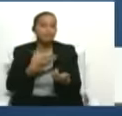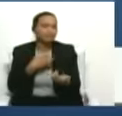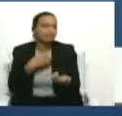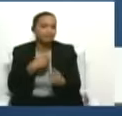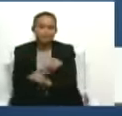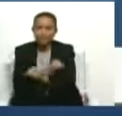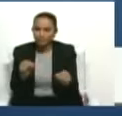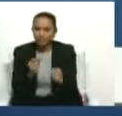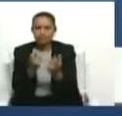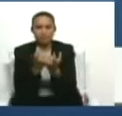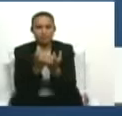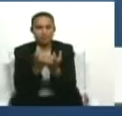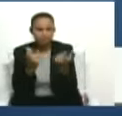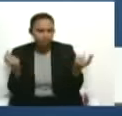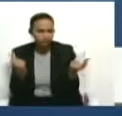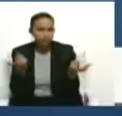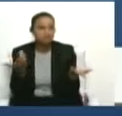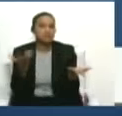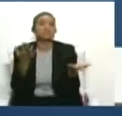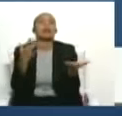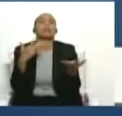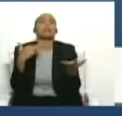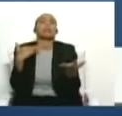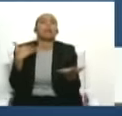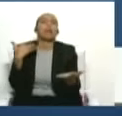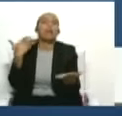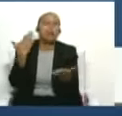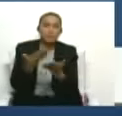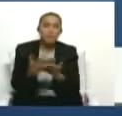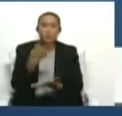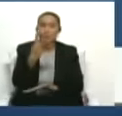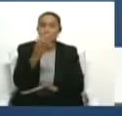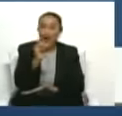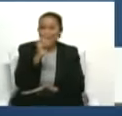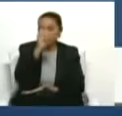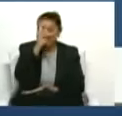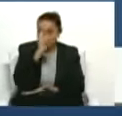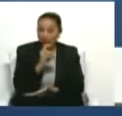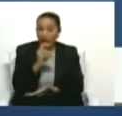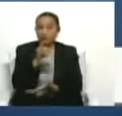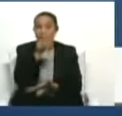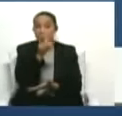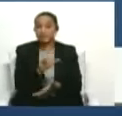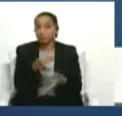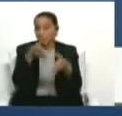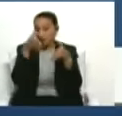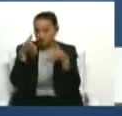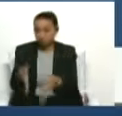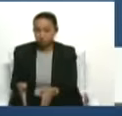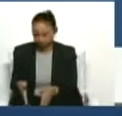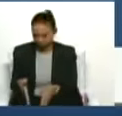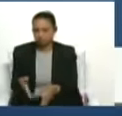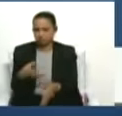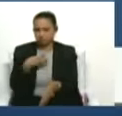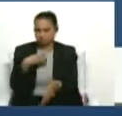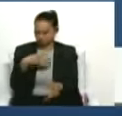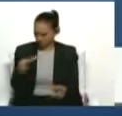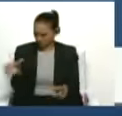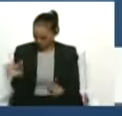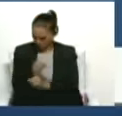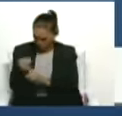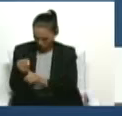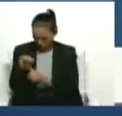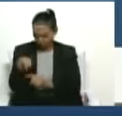Noel Rodríguez fue una hazaña. Luego de 40 años apareció en una fosa común en el año 2013, allá en el